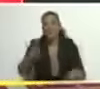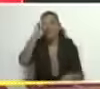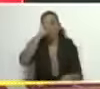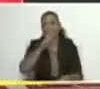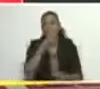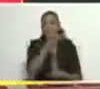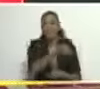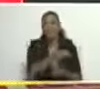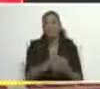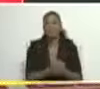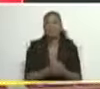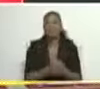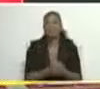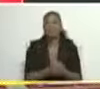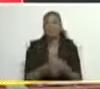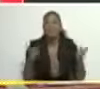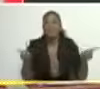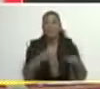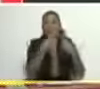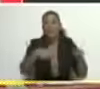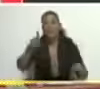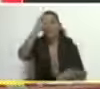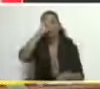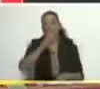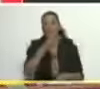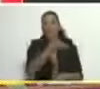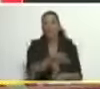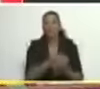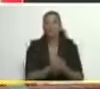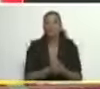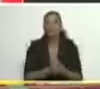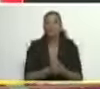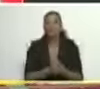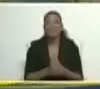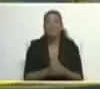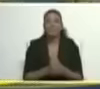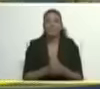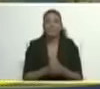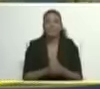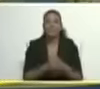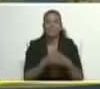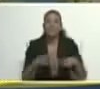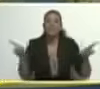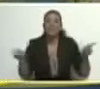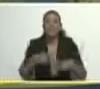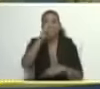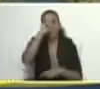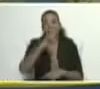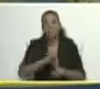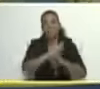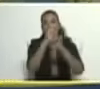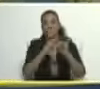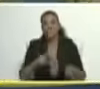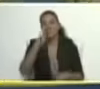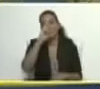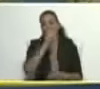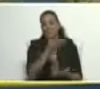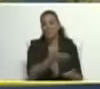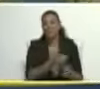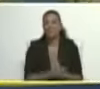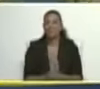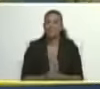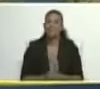birthday to you. Happy birthday to you. Happy birthday to